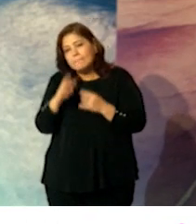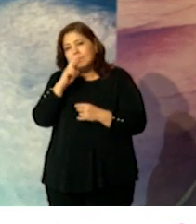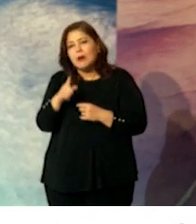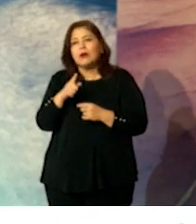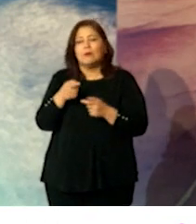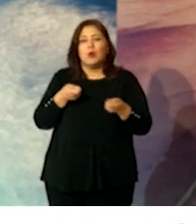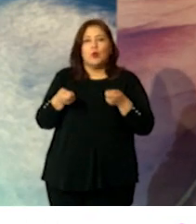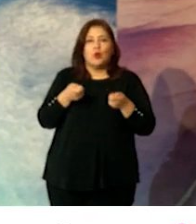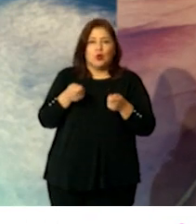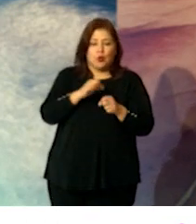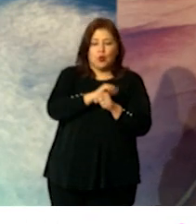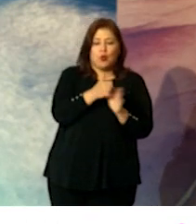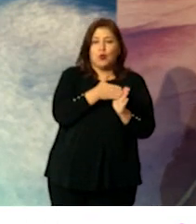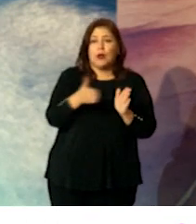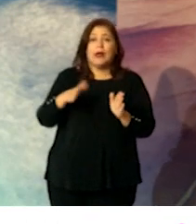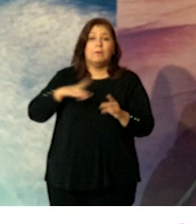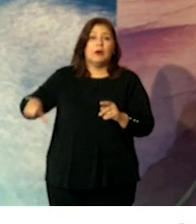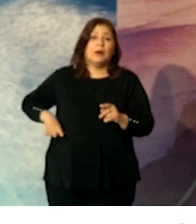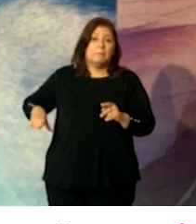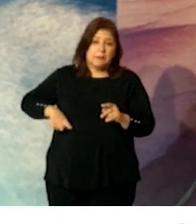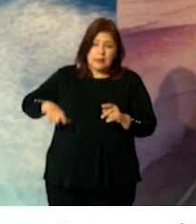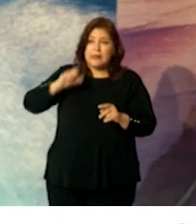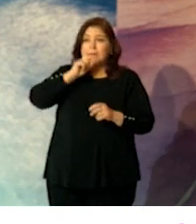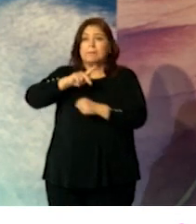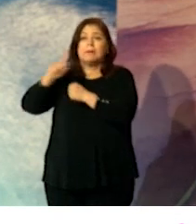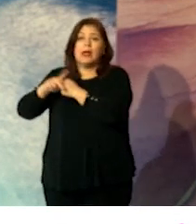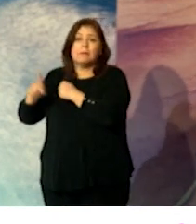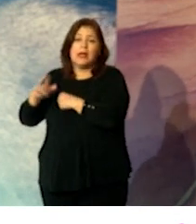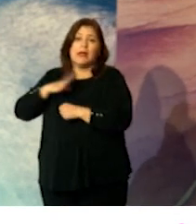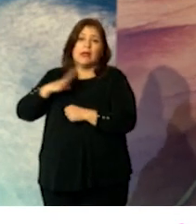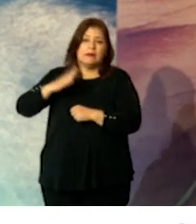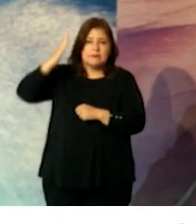COVID fueron en gobiernos y en países gobernados